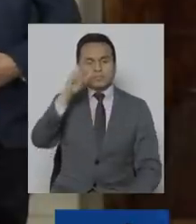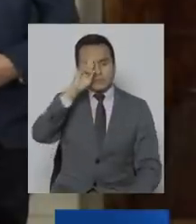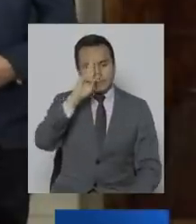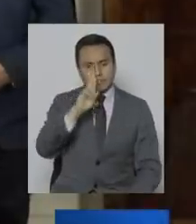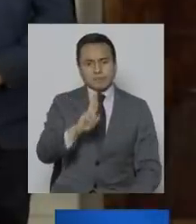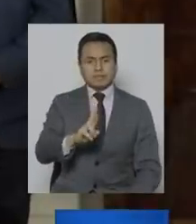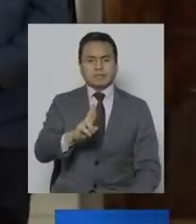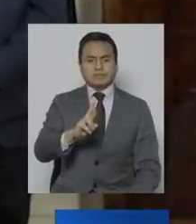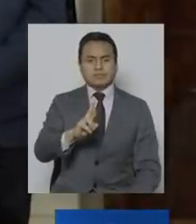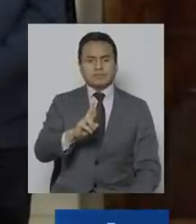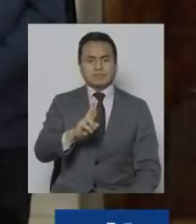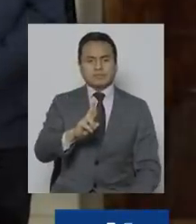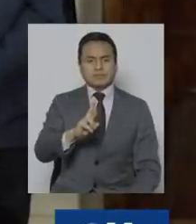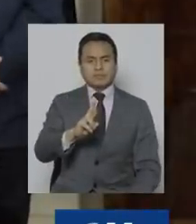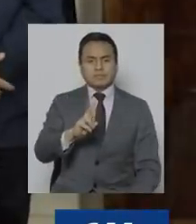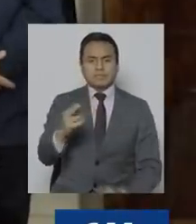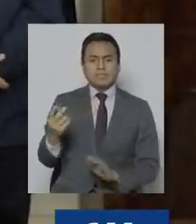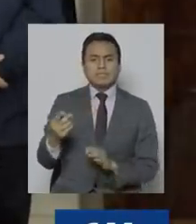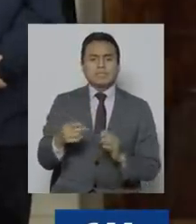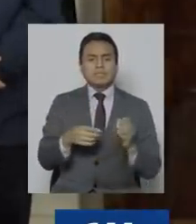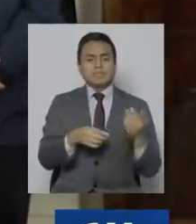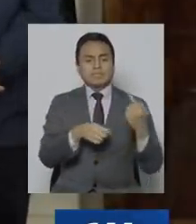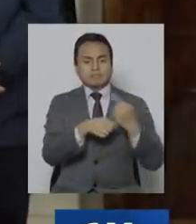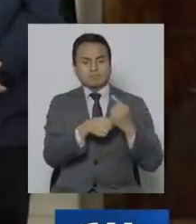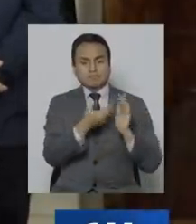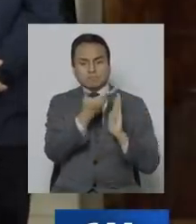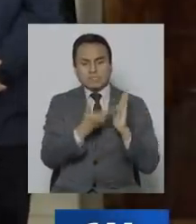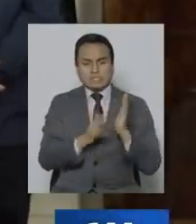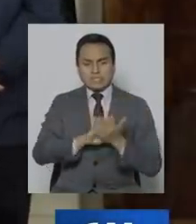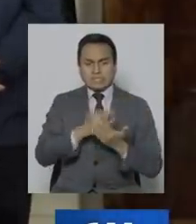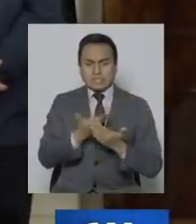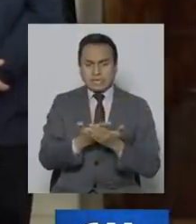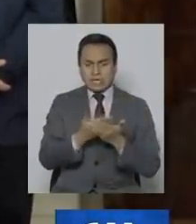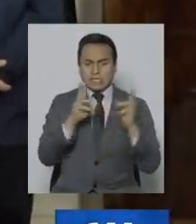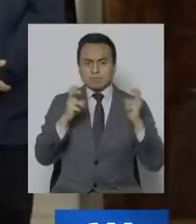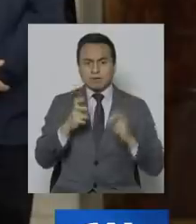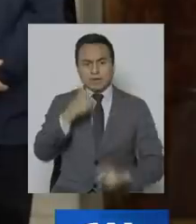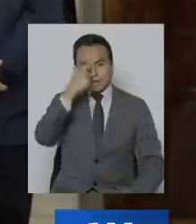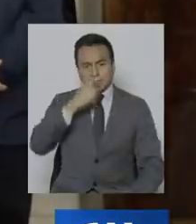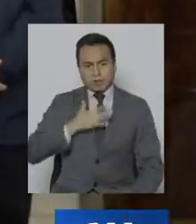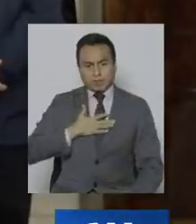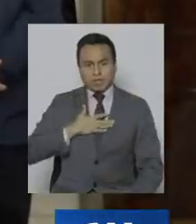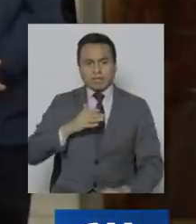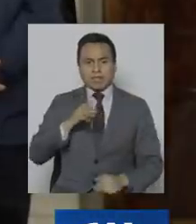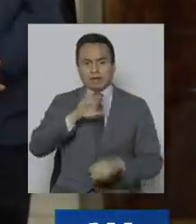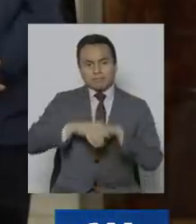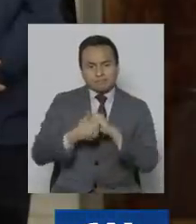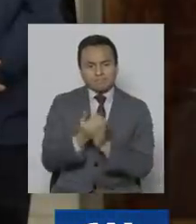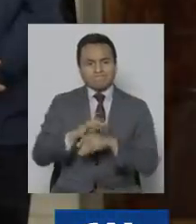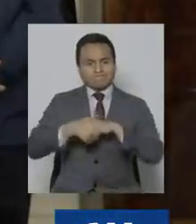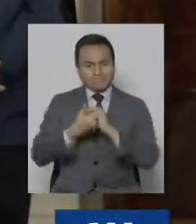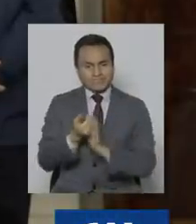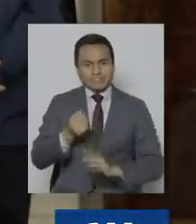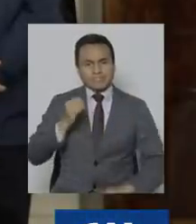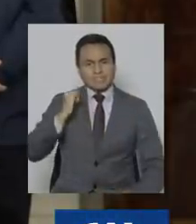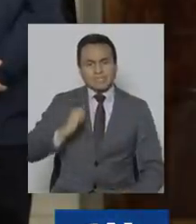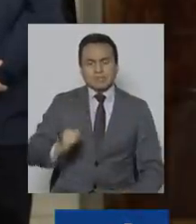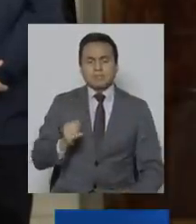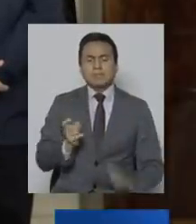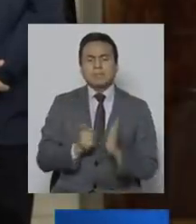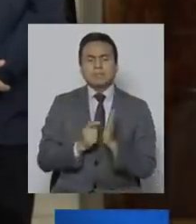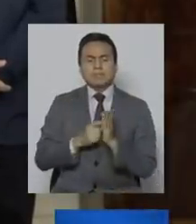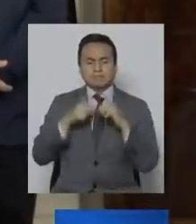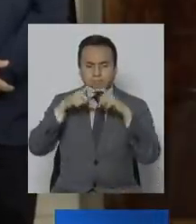respetemos las instrucciones sanitarias a nivel personal, como lavarse las manos con frecuencia, usar mascarillas